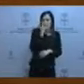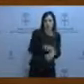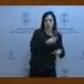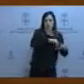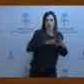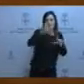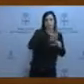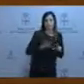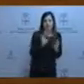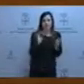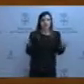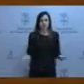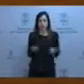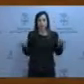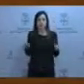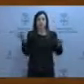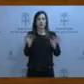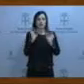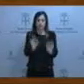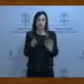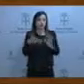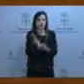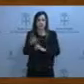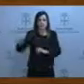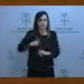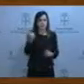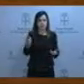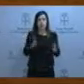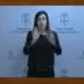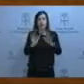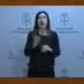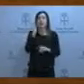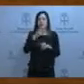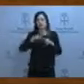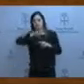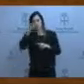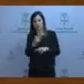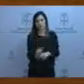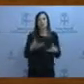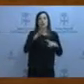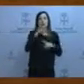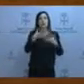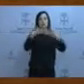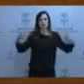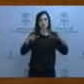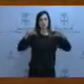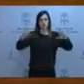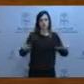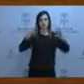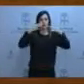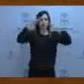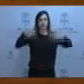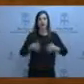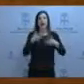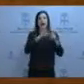discursos catastrofistas, pues evidentemente es rotundamente falso. Pero hay más. Exposición de motivos. Literal. Asturias lidera los